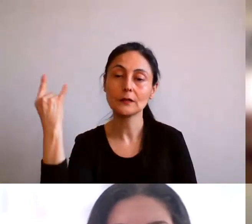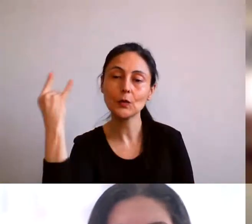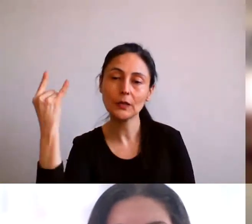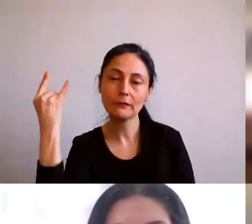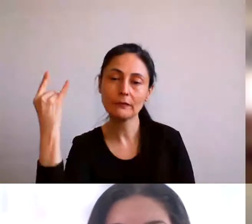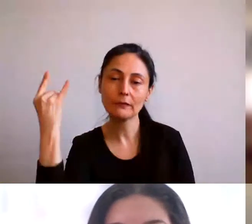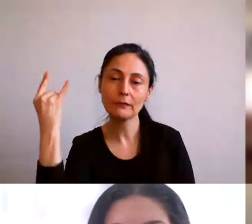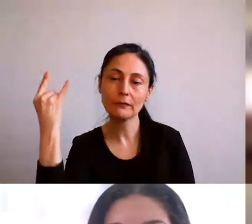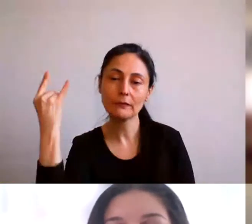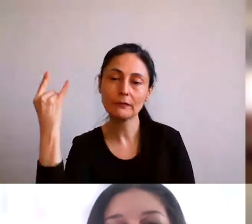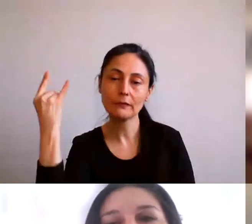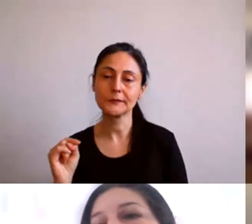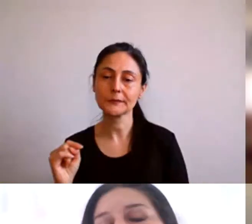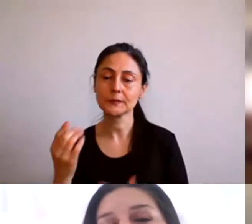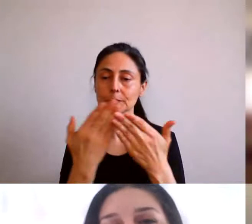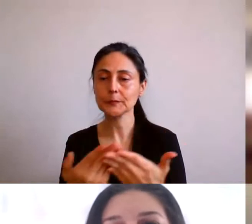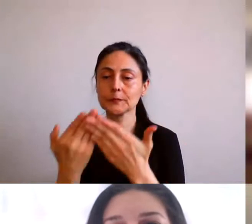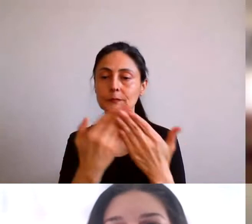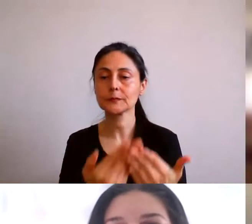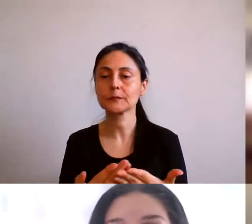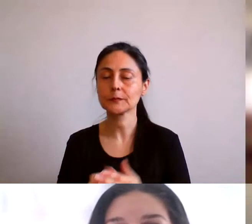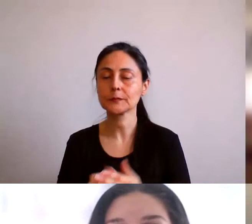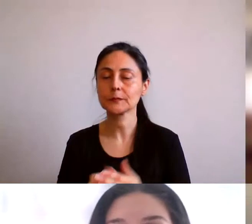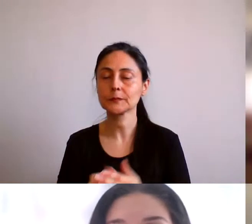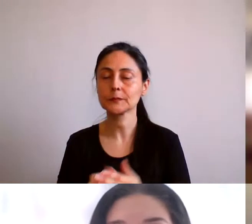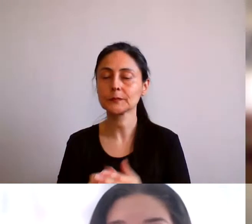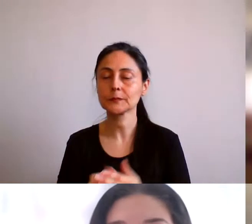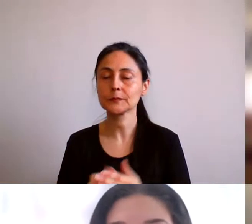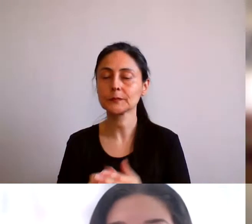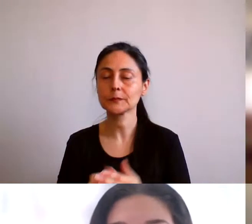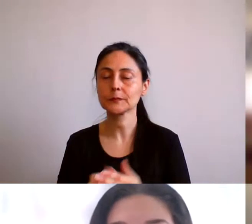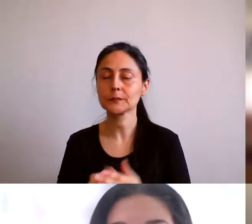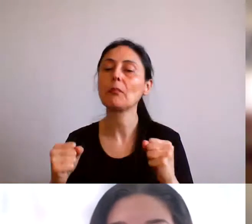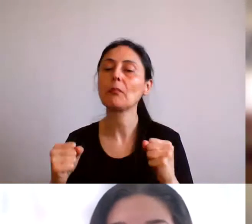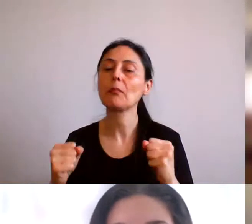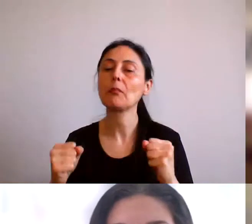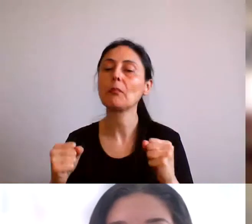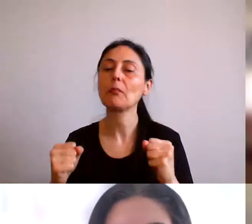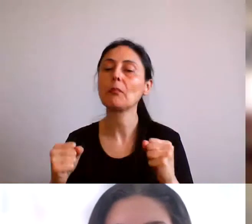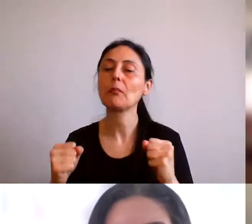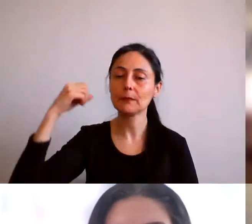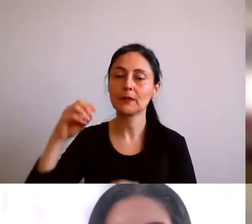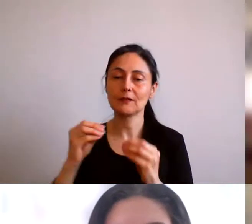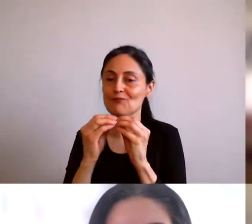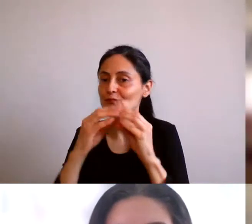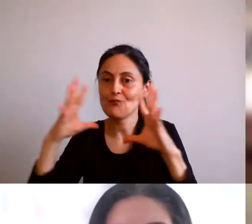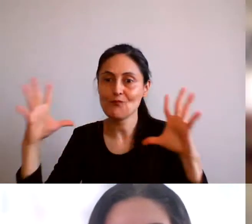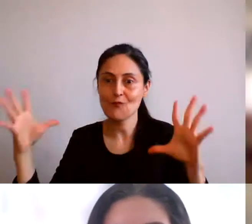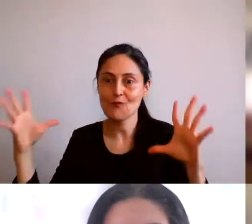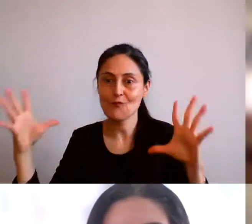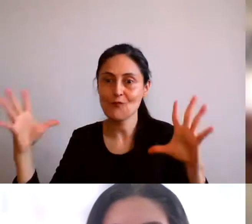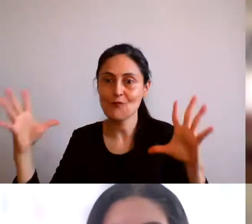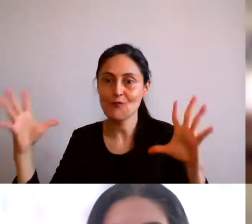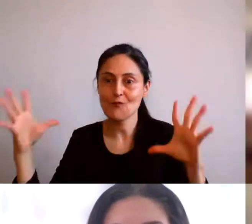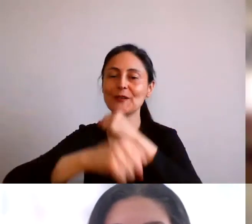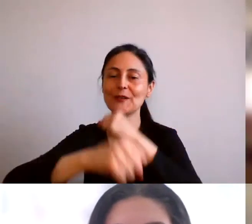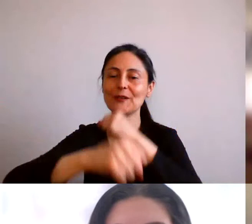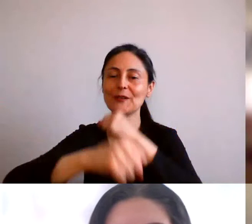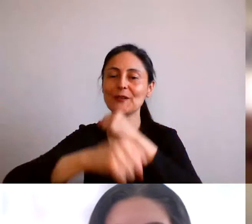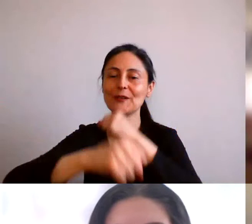y profesores. Pero lo vamos a aprender. Hemos aprendido muchísimo en este año y medio y no cabe la menor duda que lo que tenemos